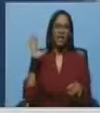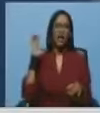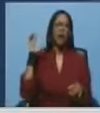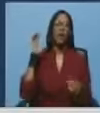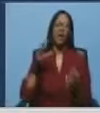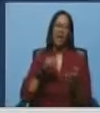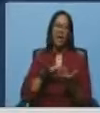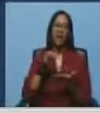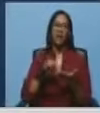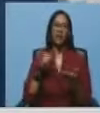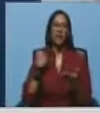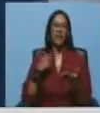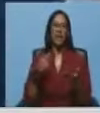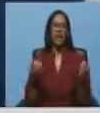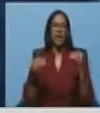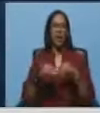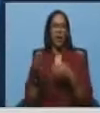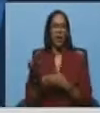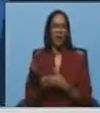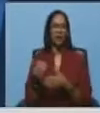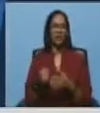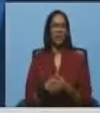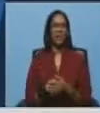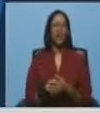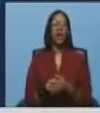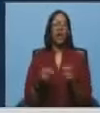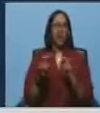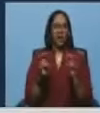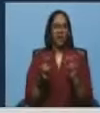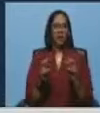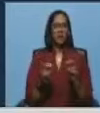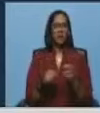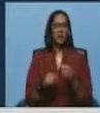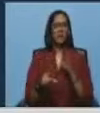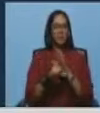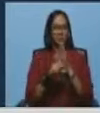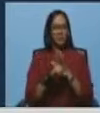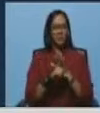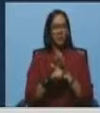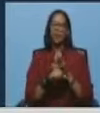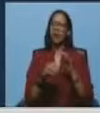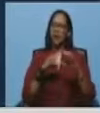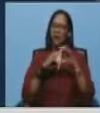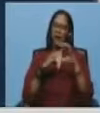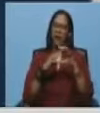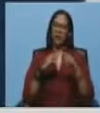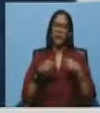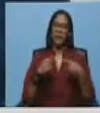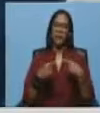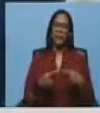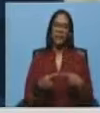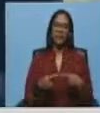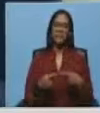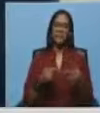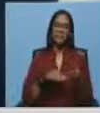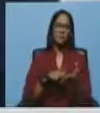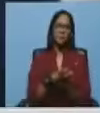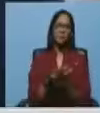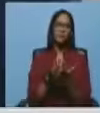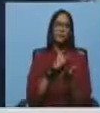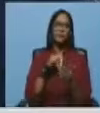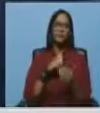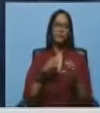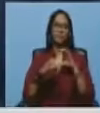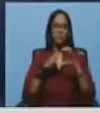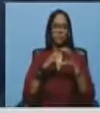y la nación tiene que adecuarse a ello. O sea, el tema de la ley de la comunicación popular pasa también porque nuestros comunicadores